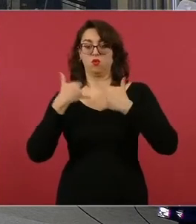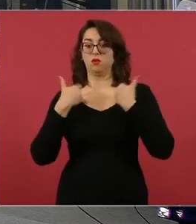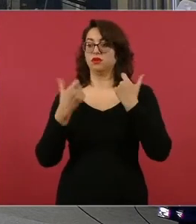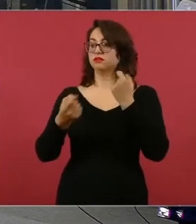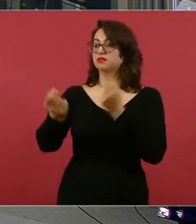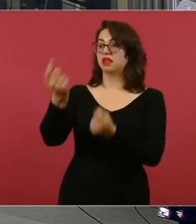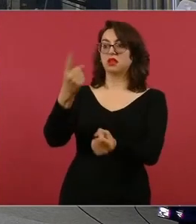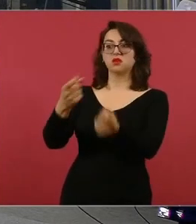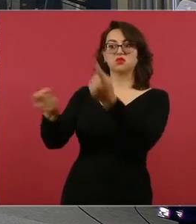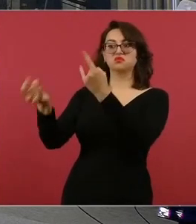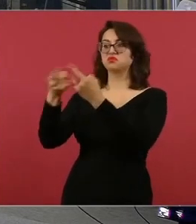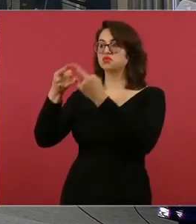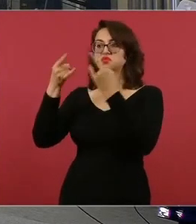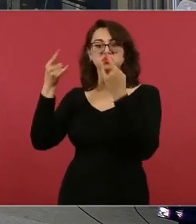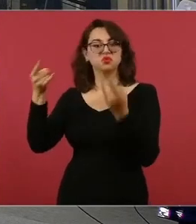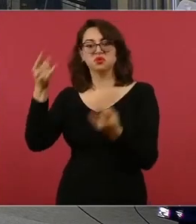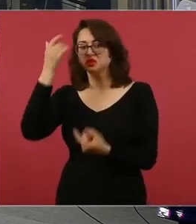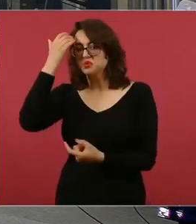está difícil